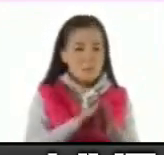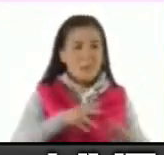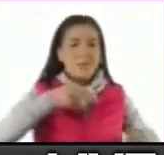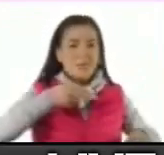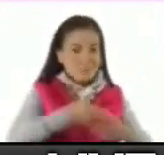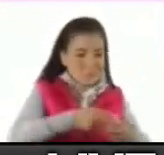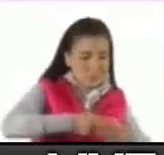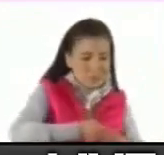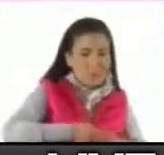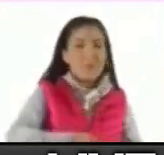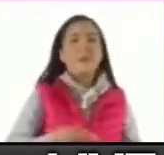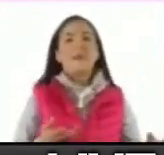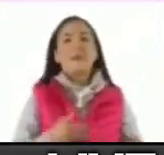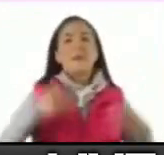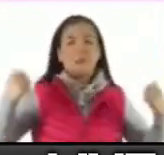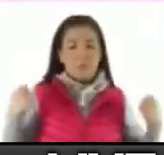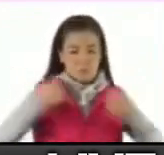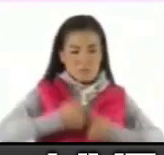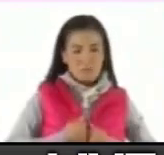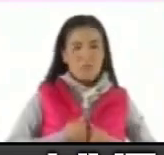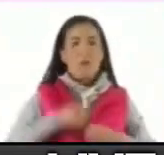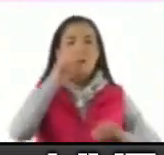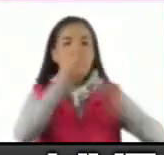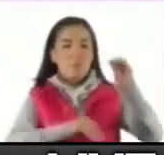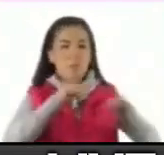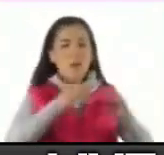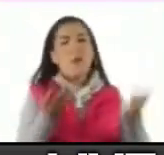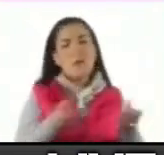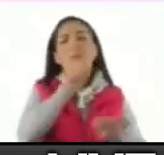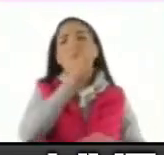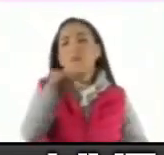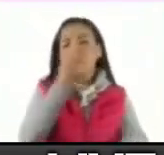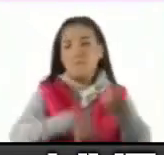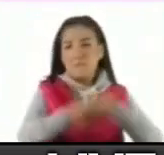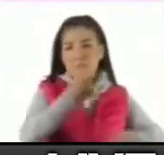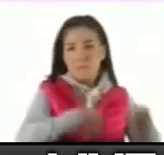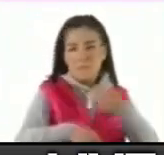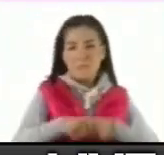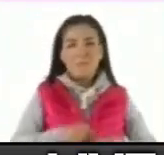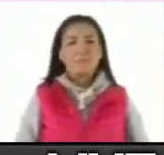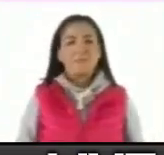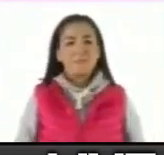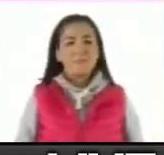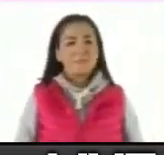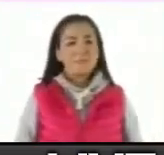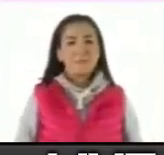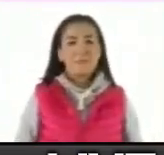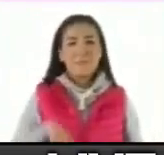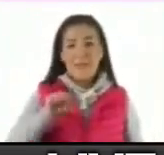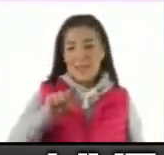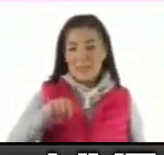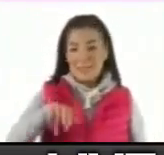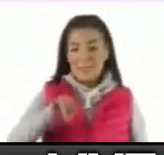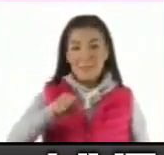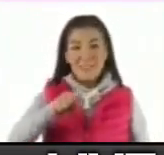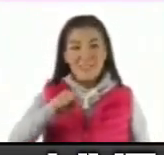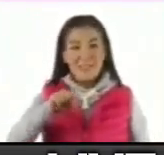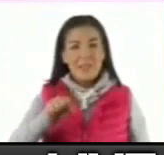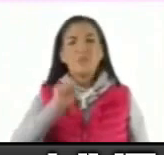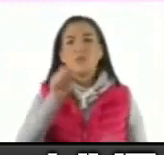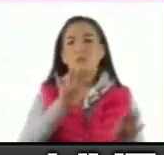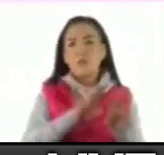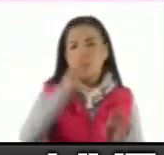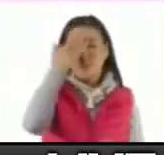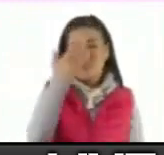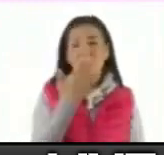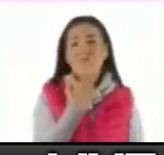vestimenta, decoración o intercambio. Los alquimistas debieron hacer numerosas